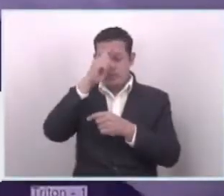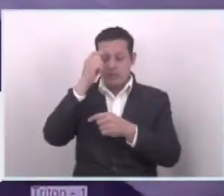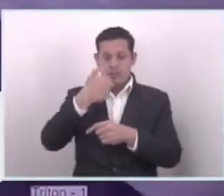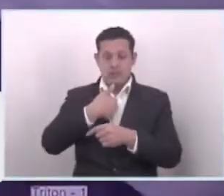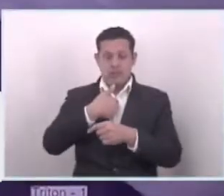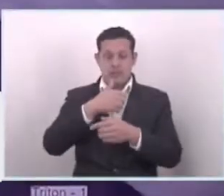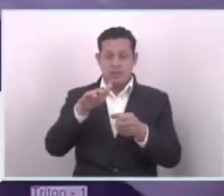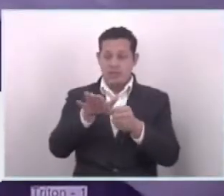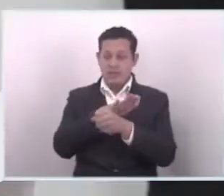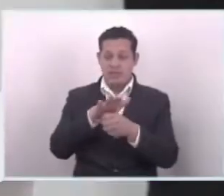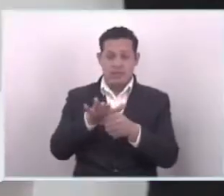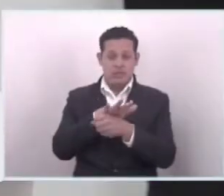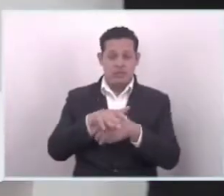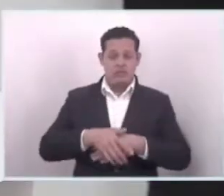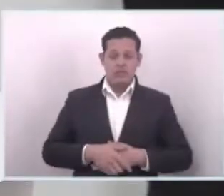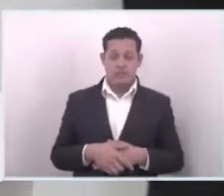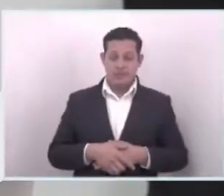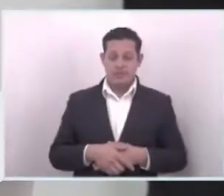Bueno,